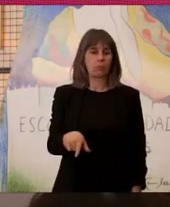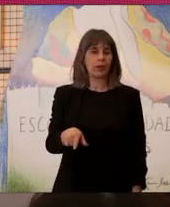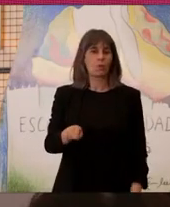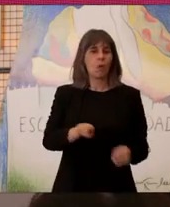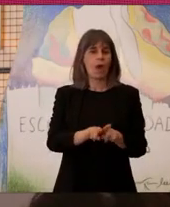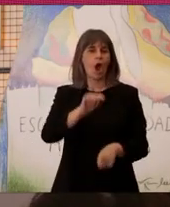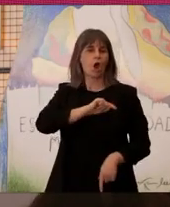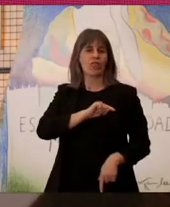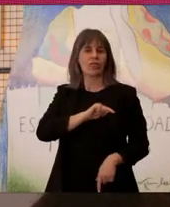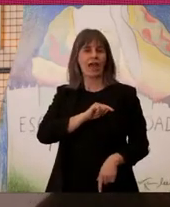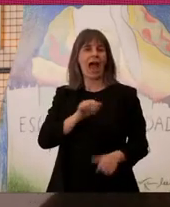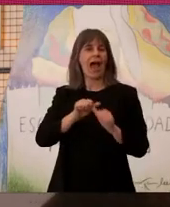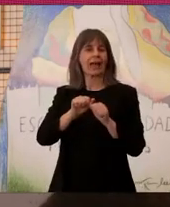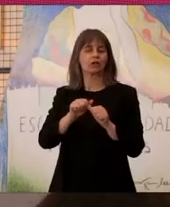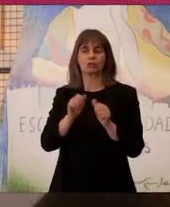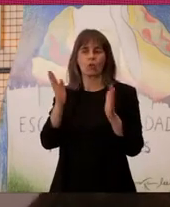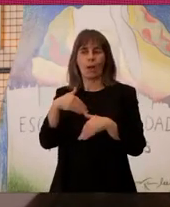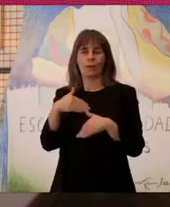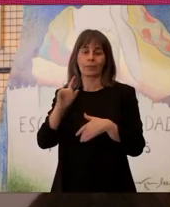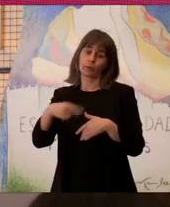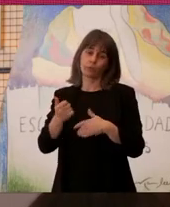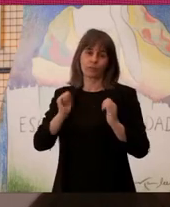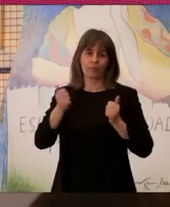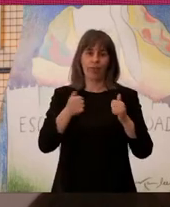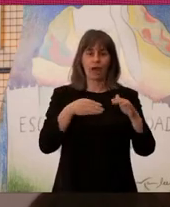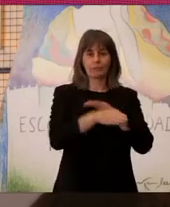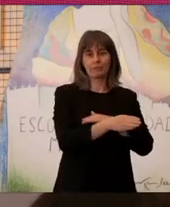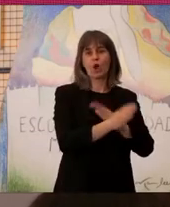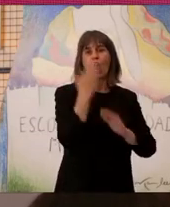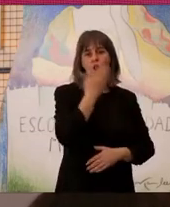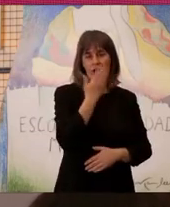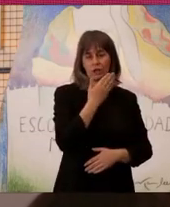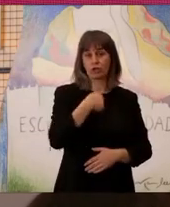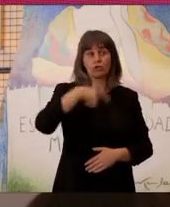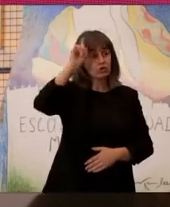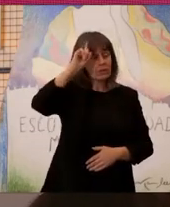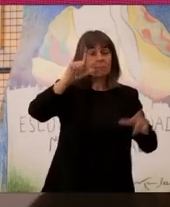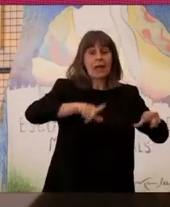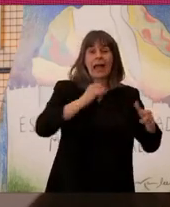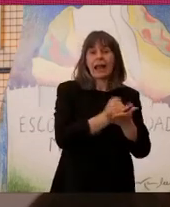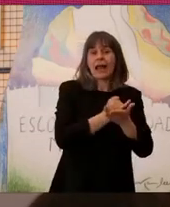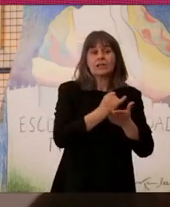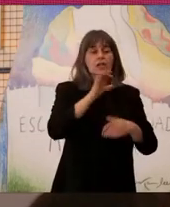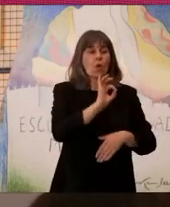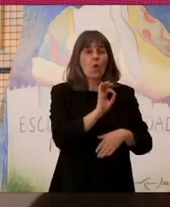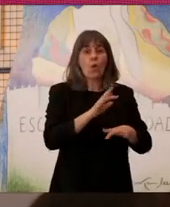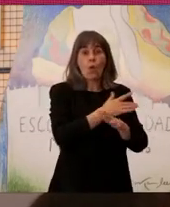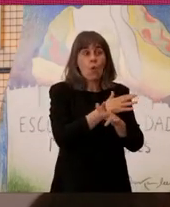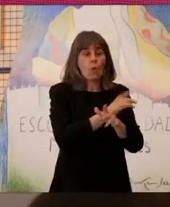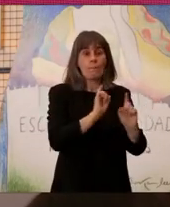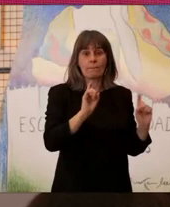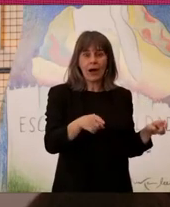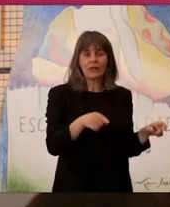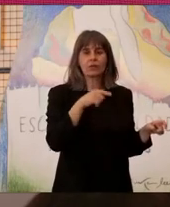luego fue al colegio yo no sé si fueron las aulas o fue el patio pero lo cierto es que ya en sus primeros días de colegio él hablo desde muy